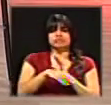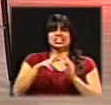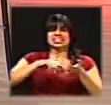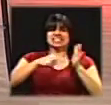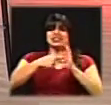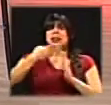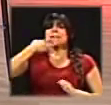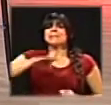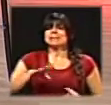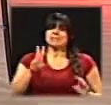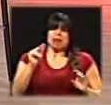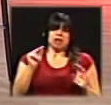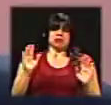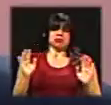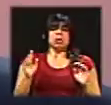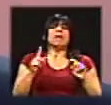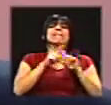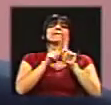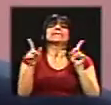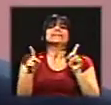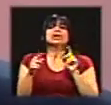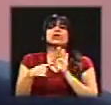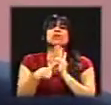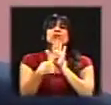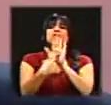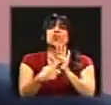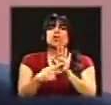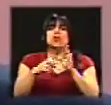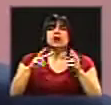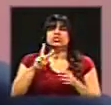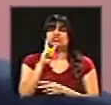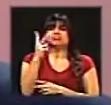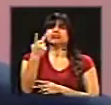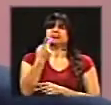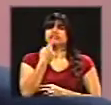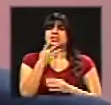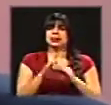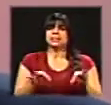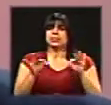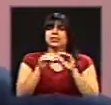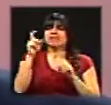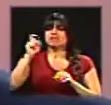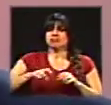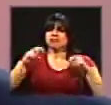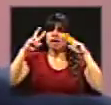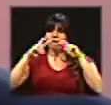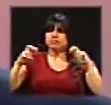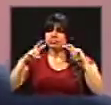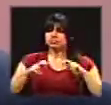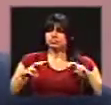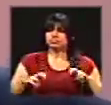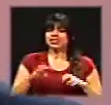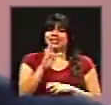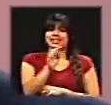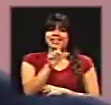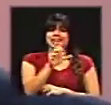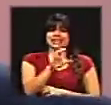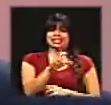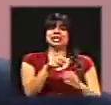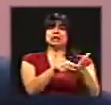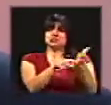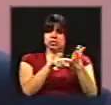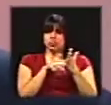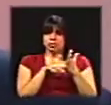mal absolutamente, pero que está mostrando contradicciones importantes que es necesario revisar. Entonces, el TLC es una evidencia de